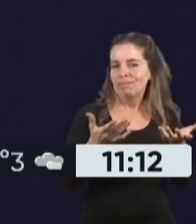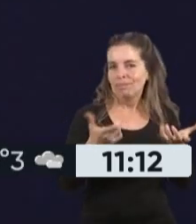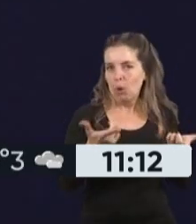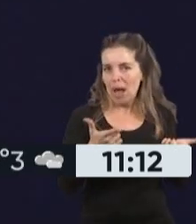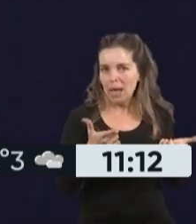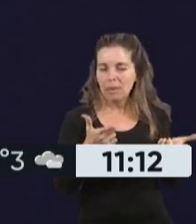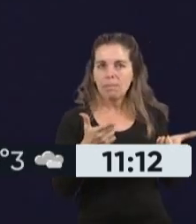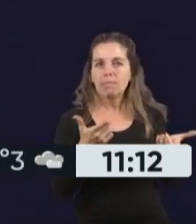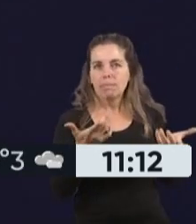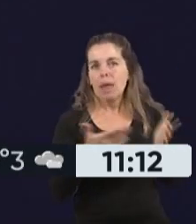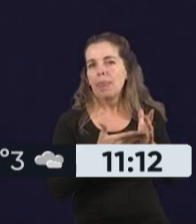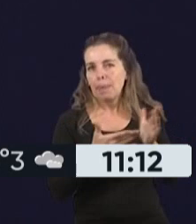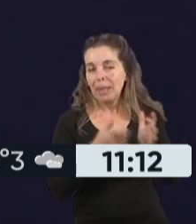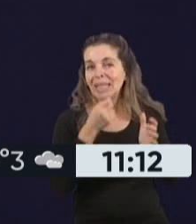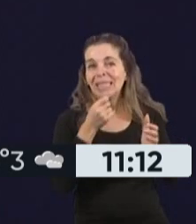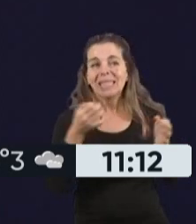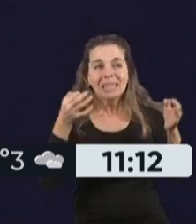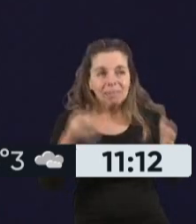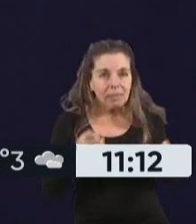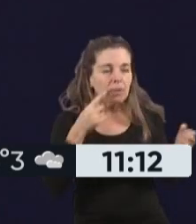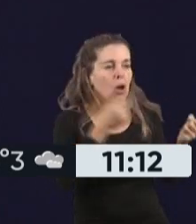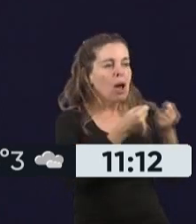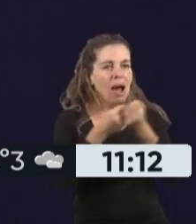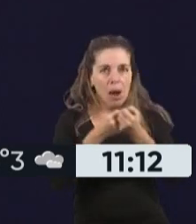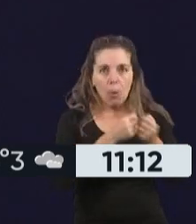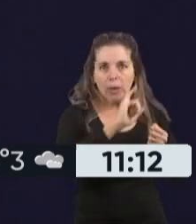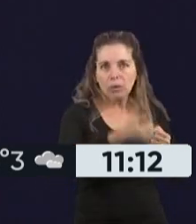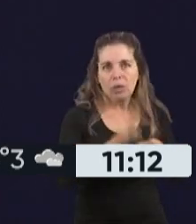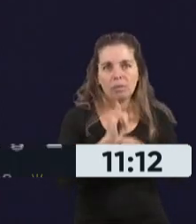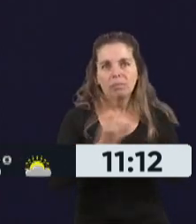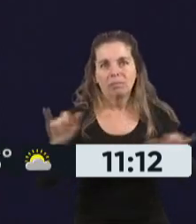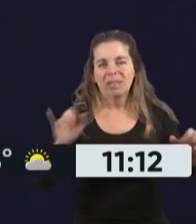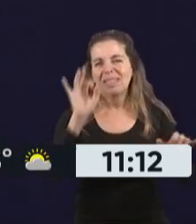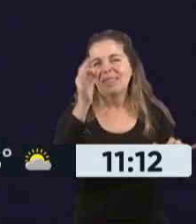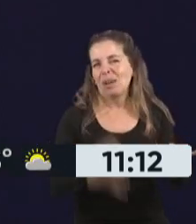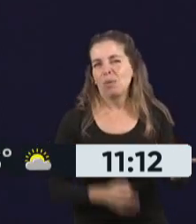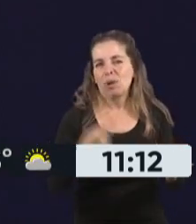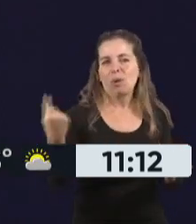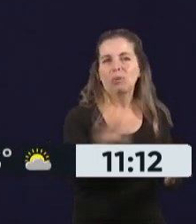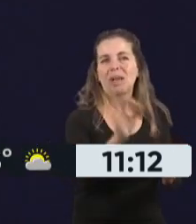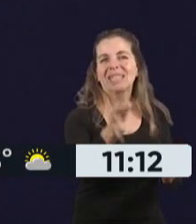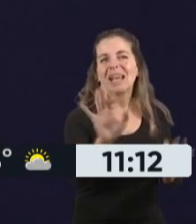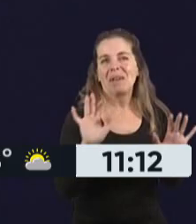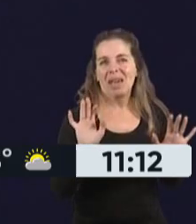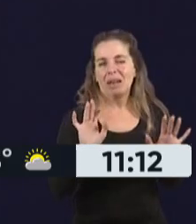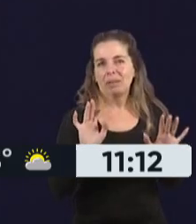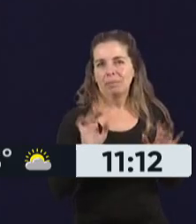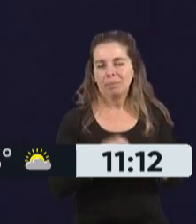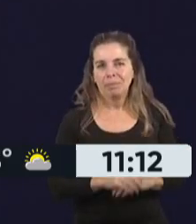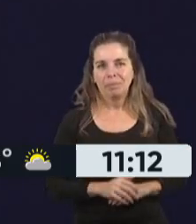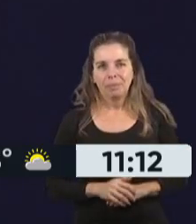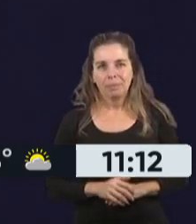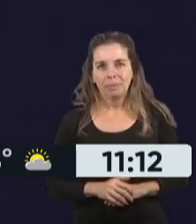parte del debate. Cuando estén, obviamente se los vamos a comunicar, probablemente se lo enteren ustedes antes de que yo se los comunique.